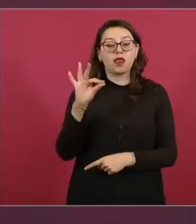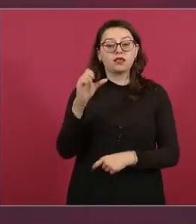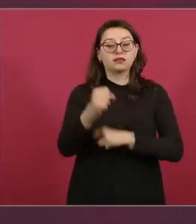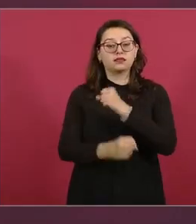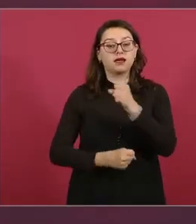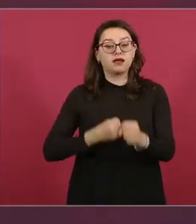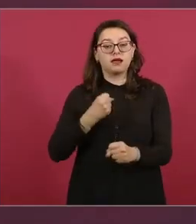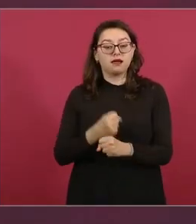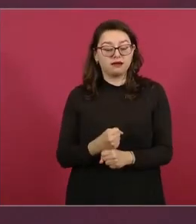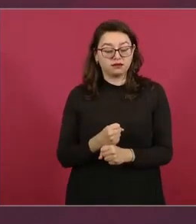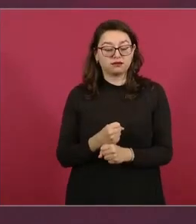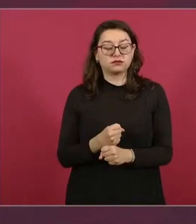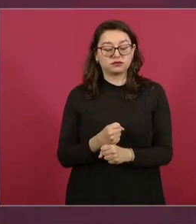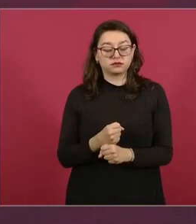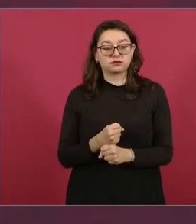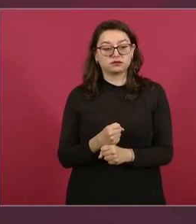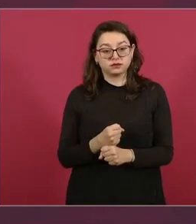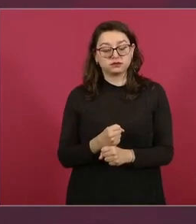que